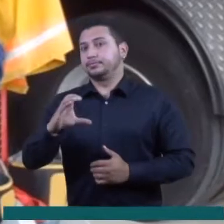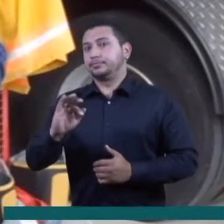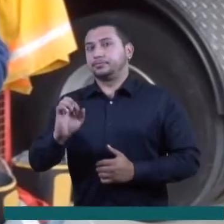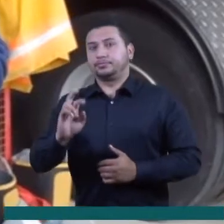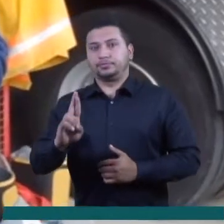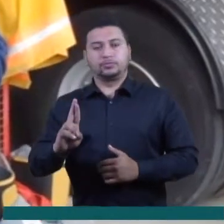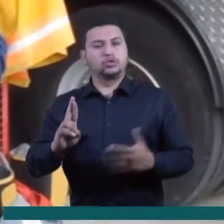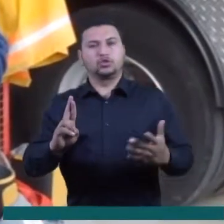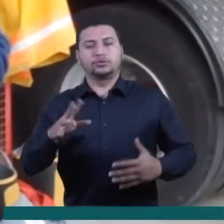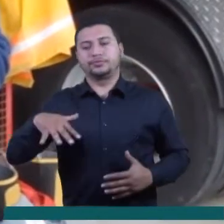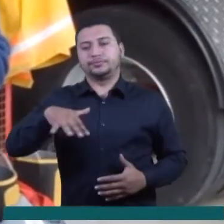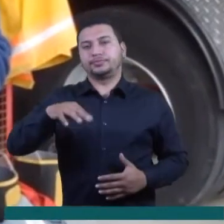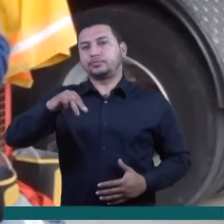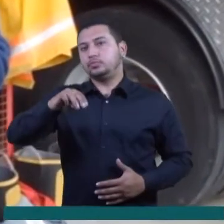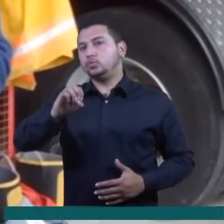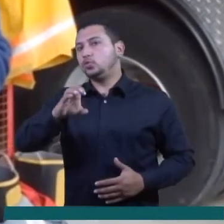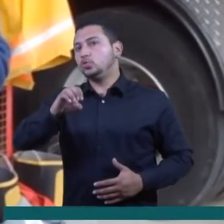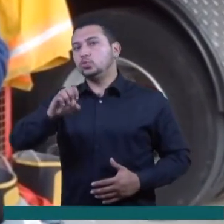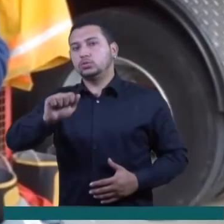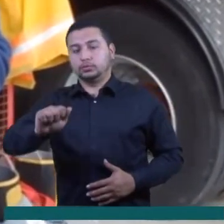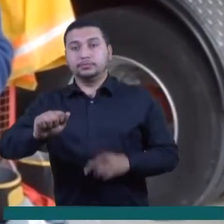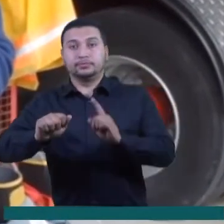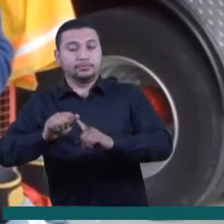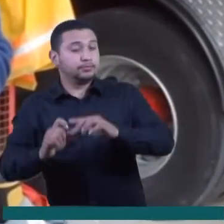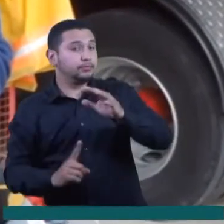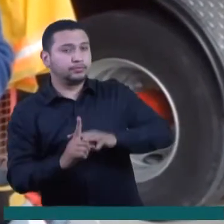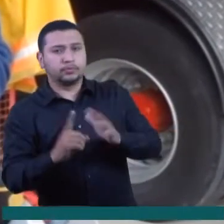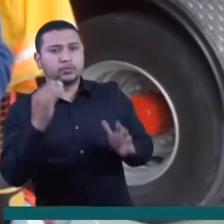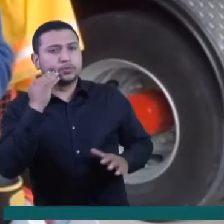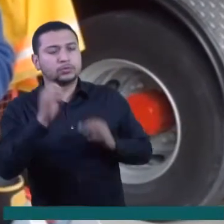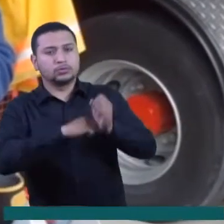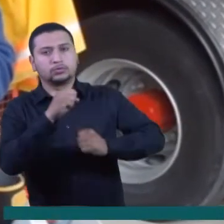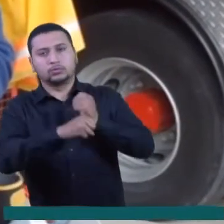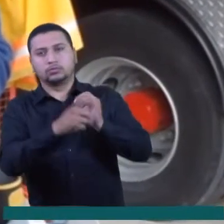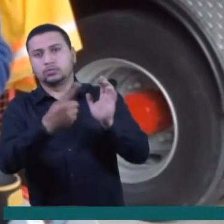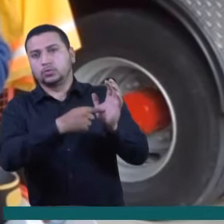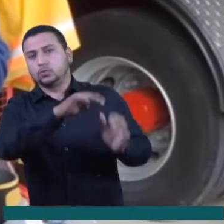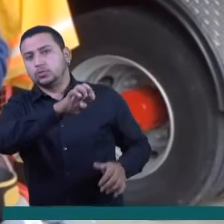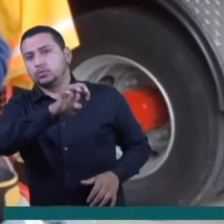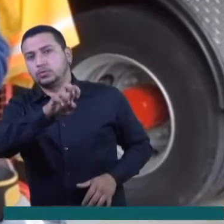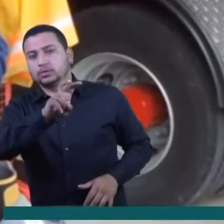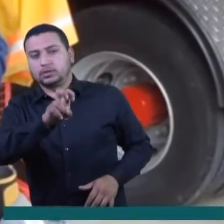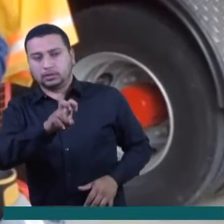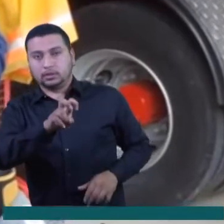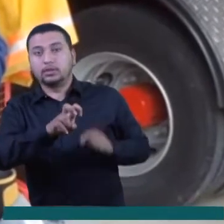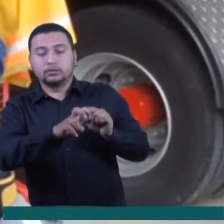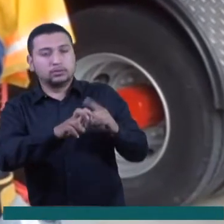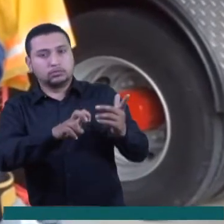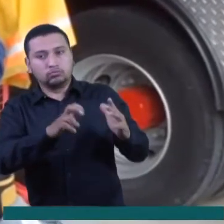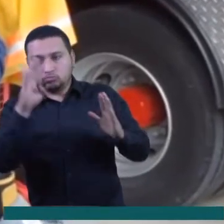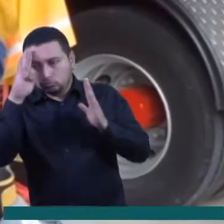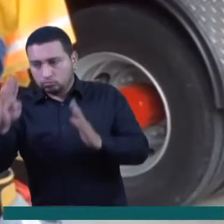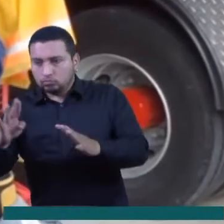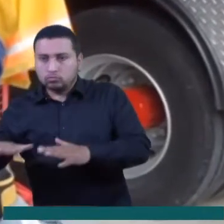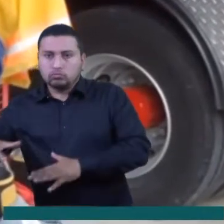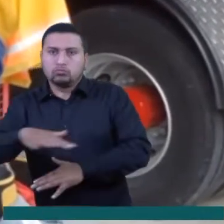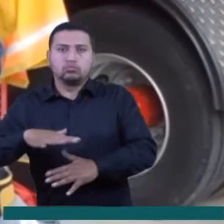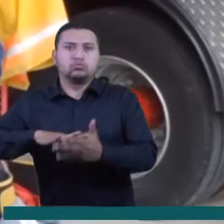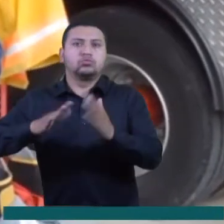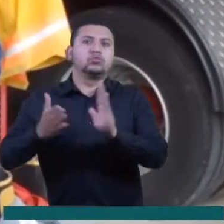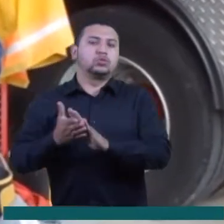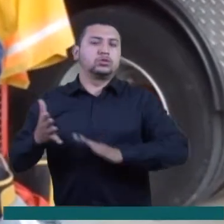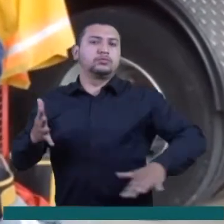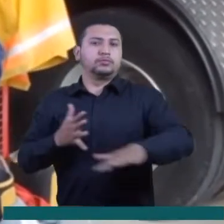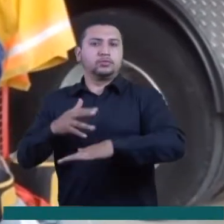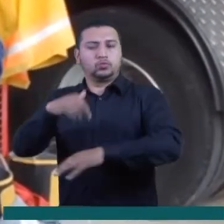El Cuerpo de Bomberos Voluntarios de Mocoa, que fue fundado en el año de 1977, sigue sirviendo a toda la comunidad en el departamento del